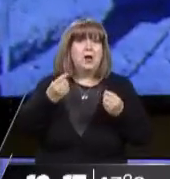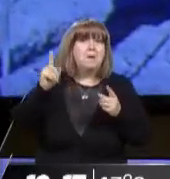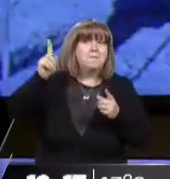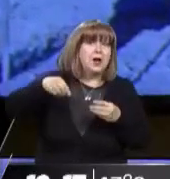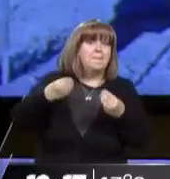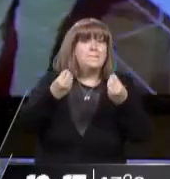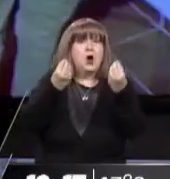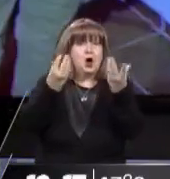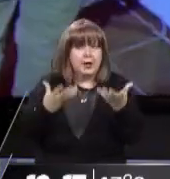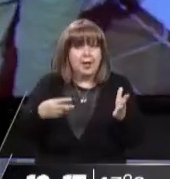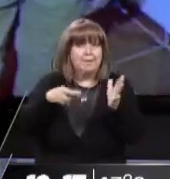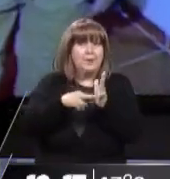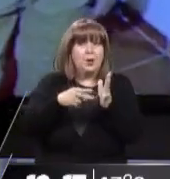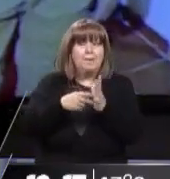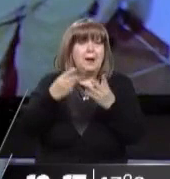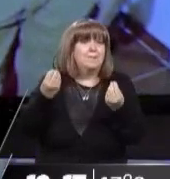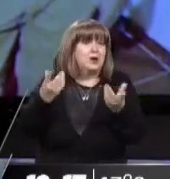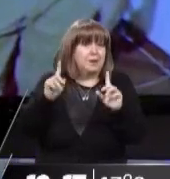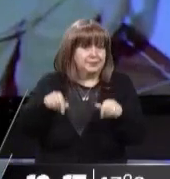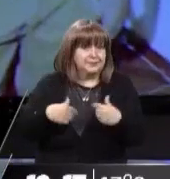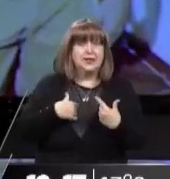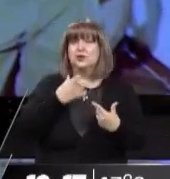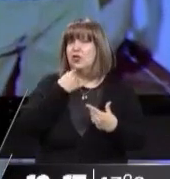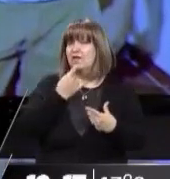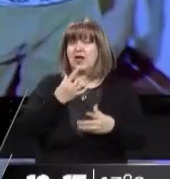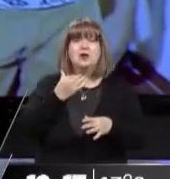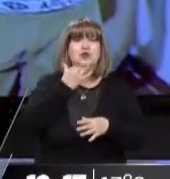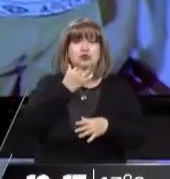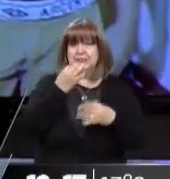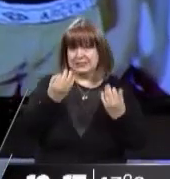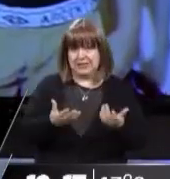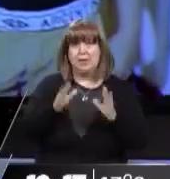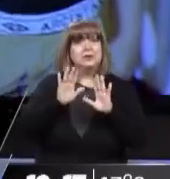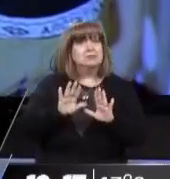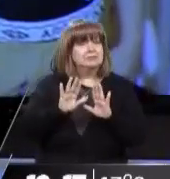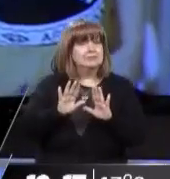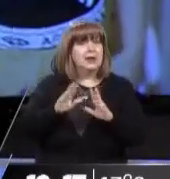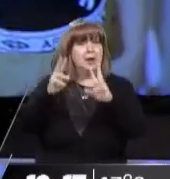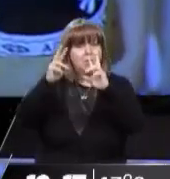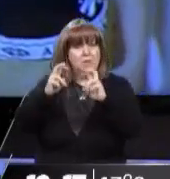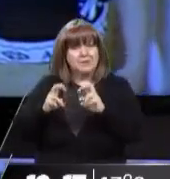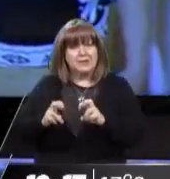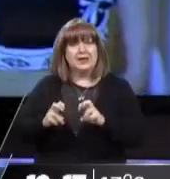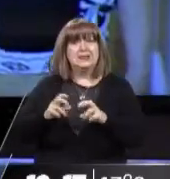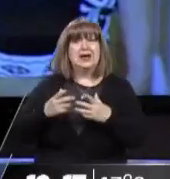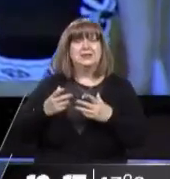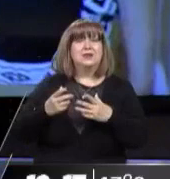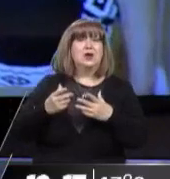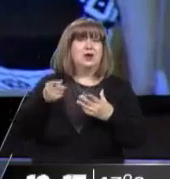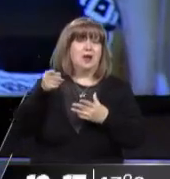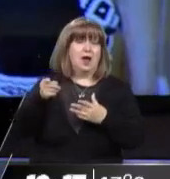móvil o por qué quiso matarlo. Todo eso todavía habrá que esperar que la justicia lo establezca